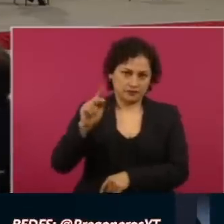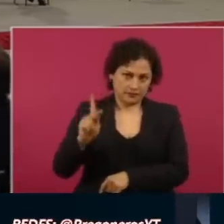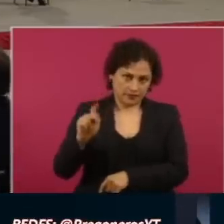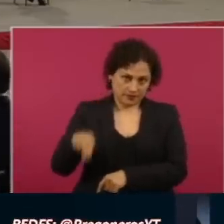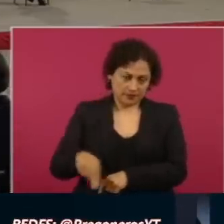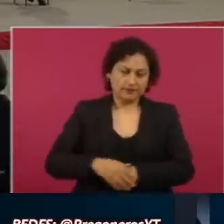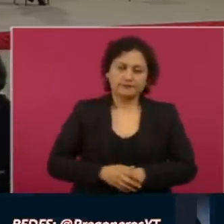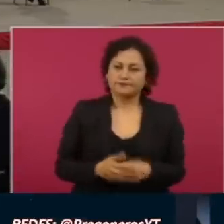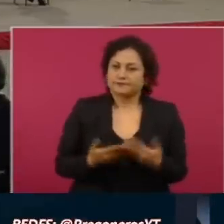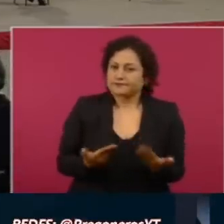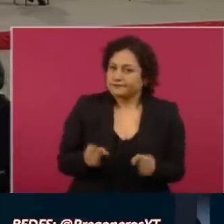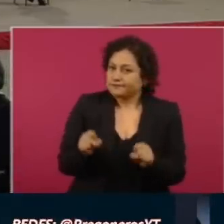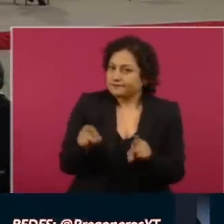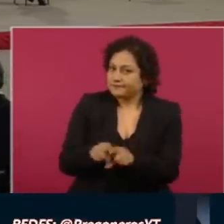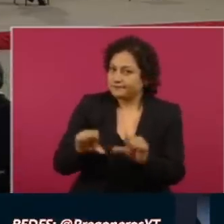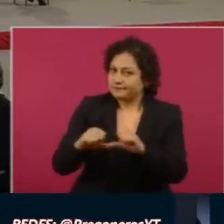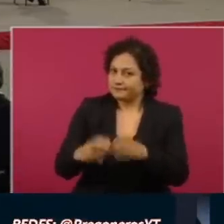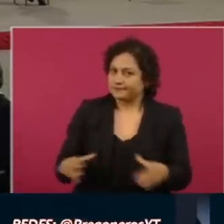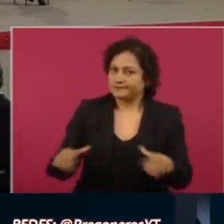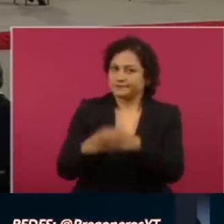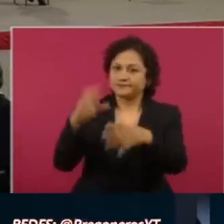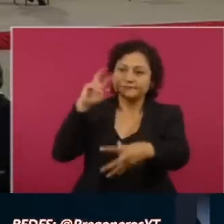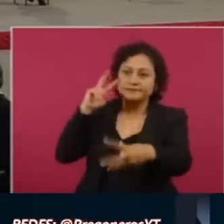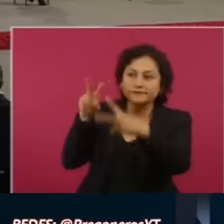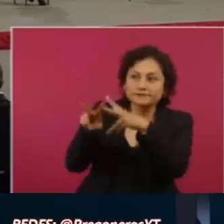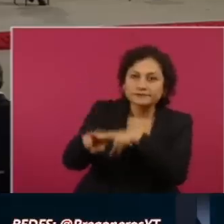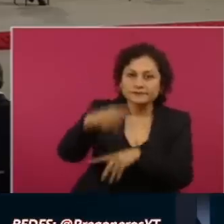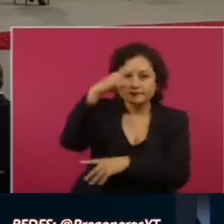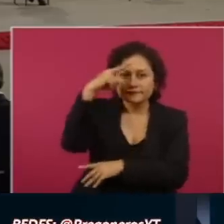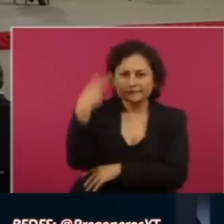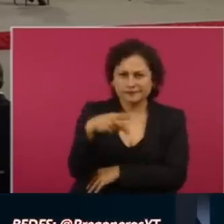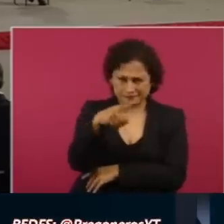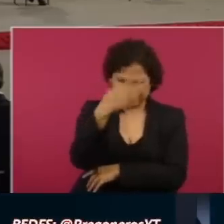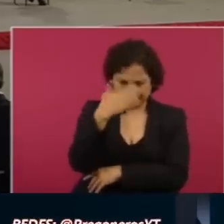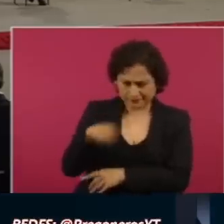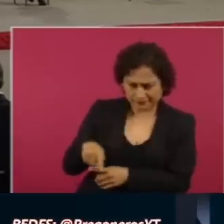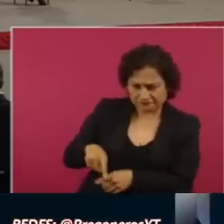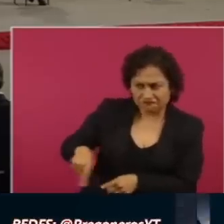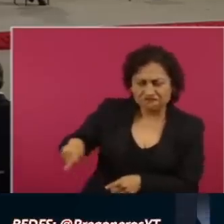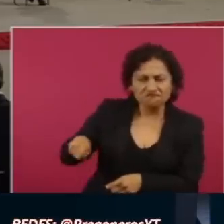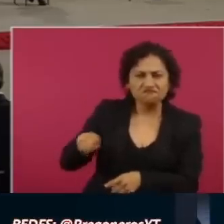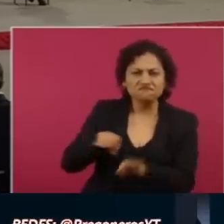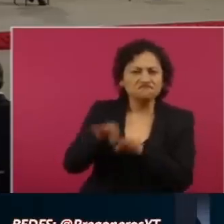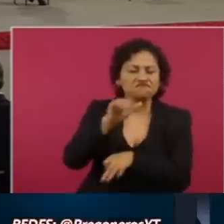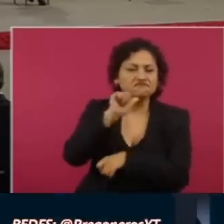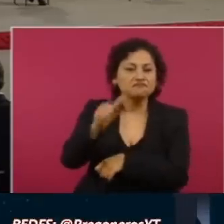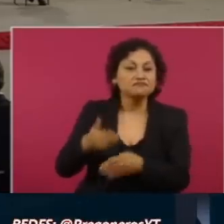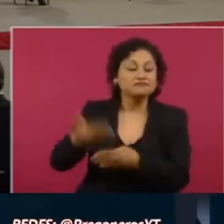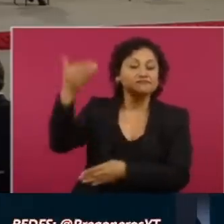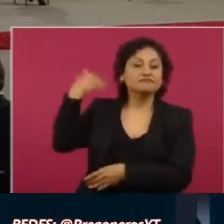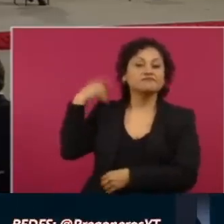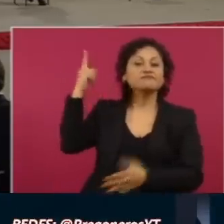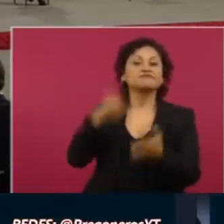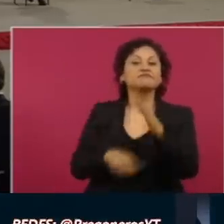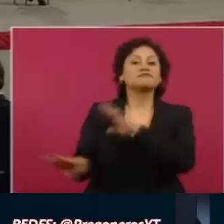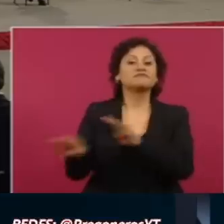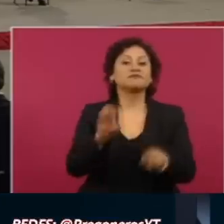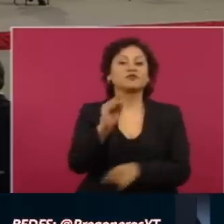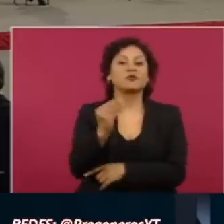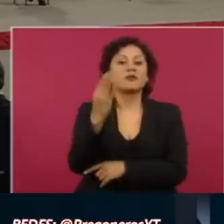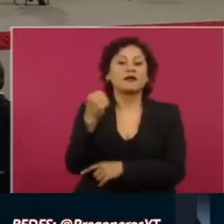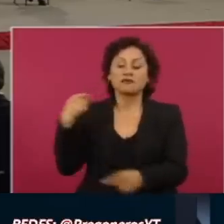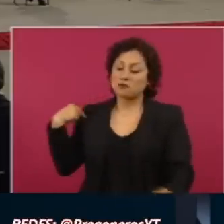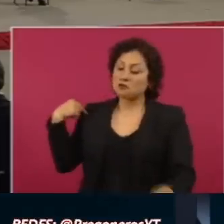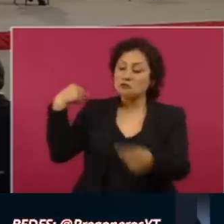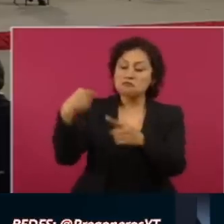que con esto no pasó nada desde que surgió en 1999 transparencia mexicana ha sido el